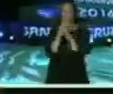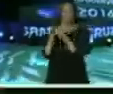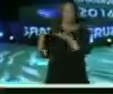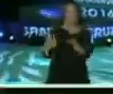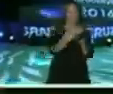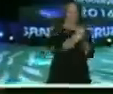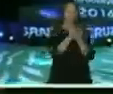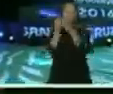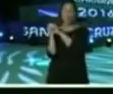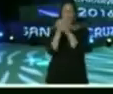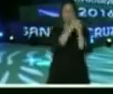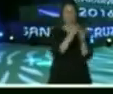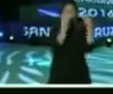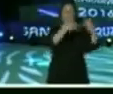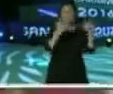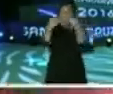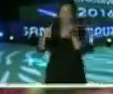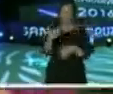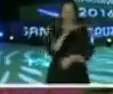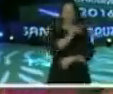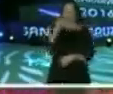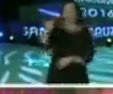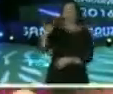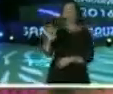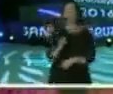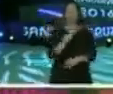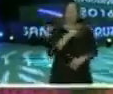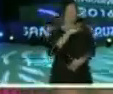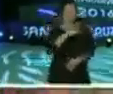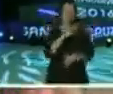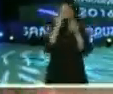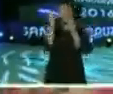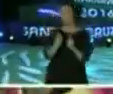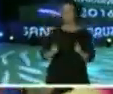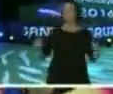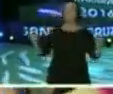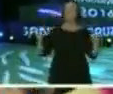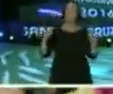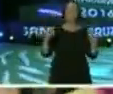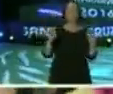¡Cuánto amor, cuánta felicidad!